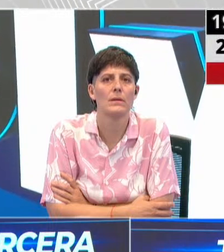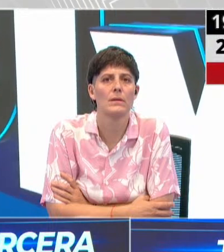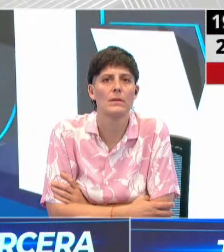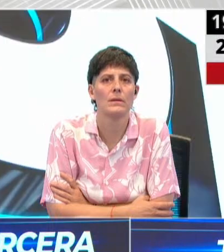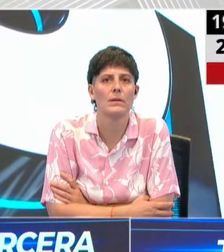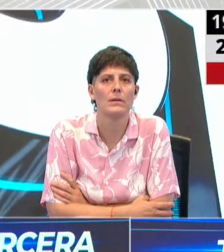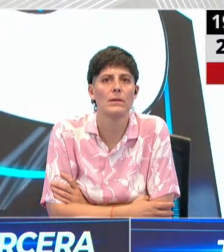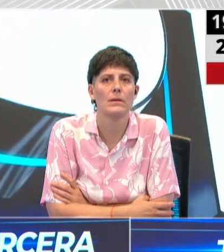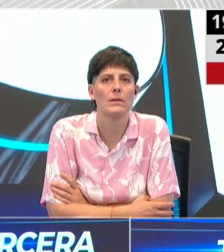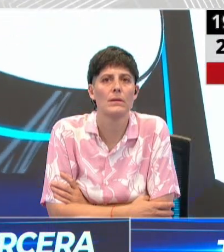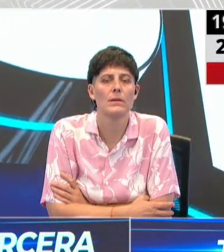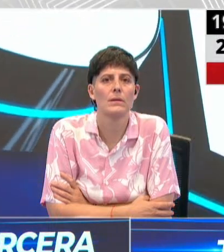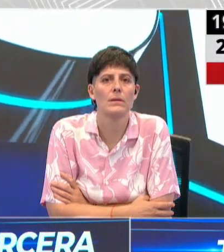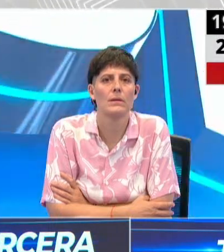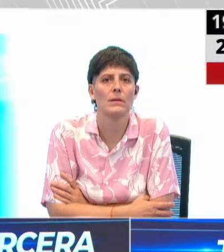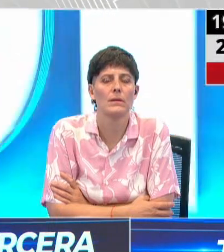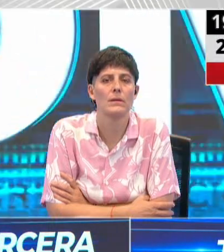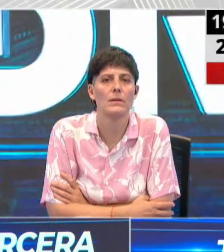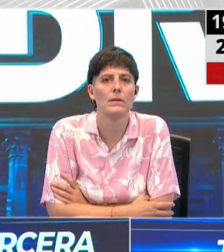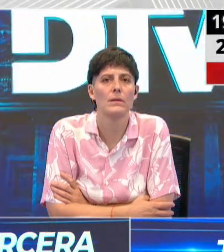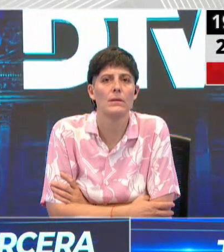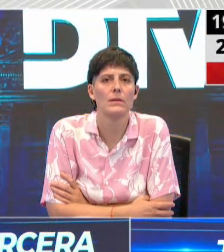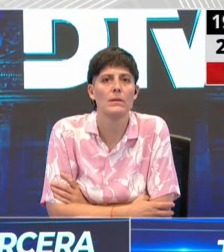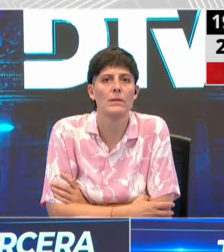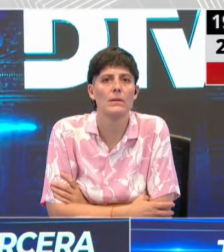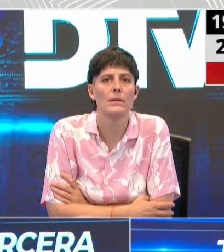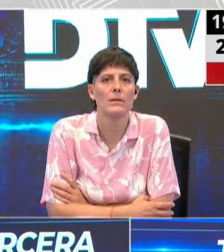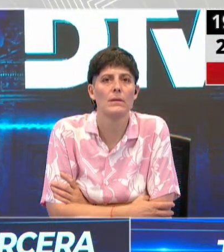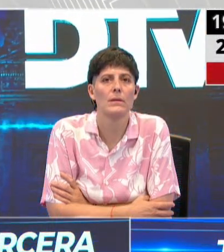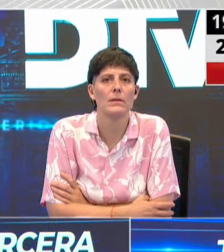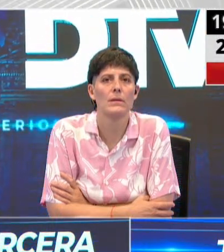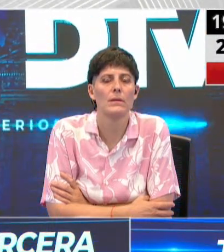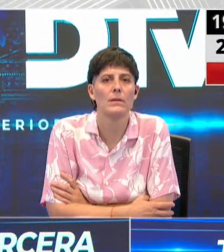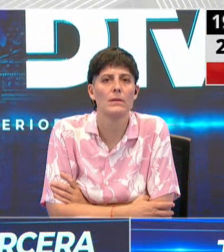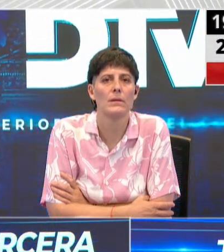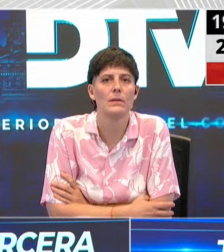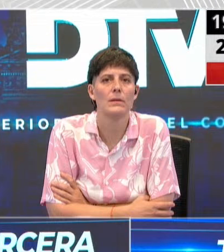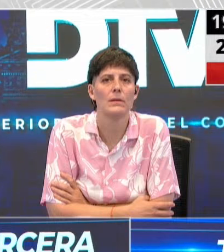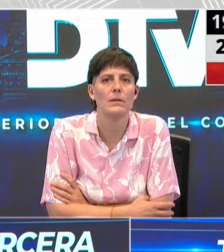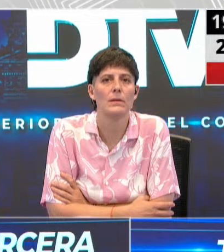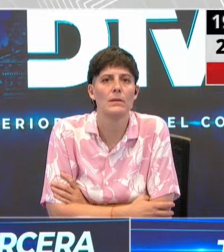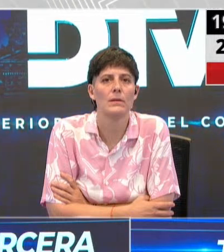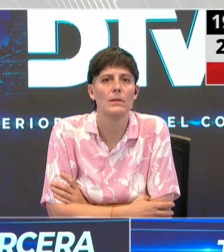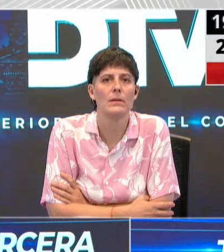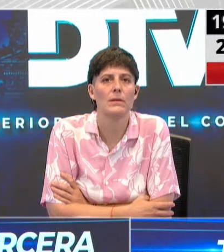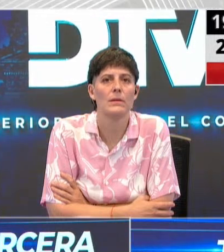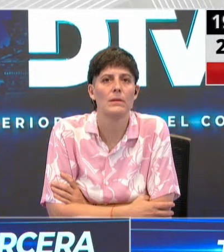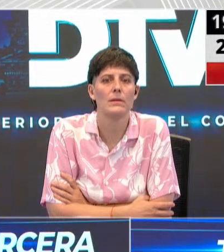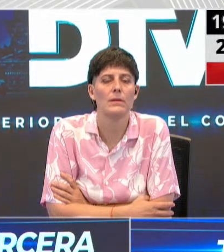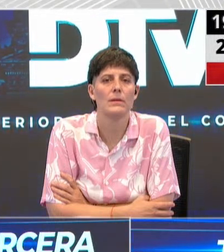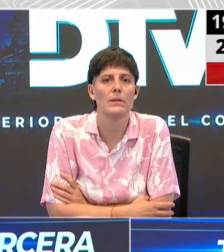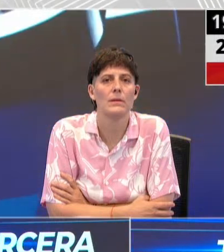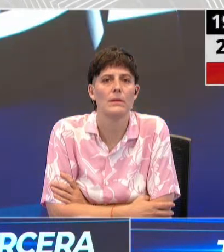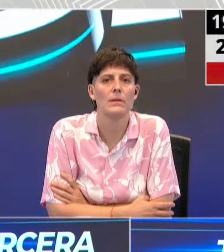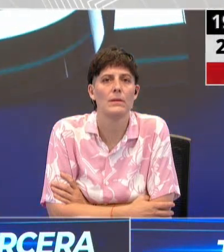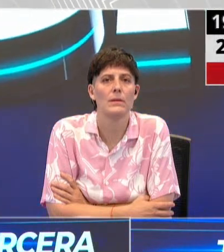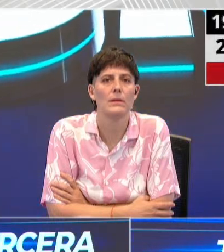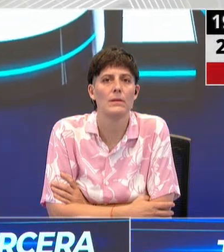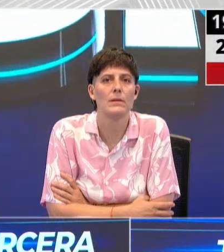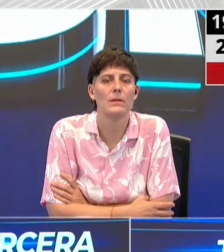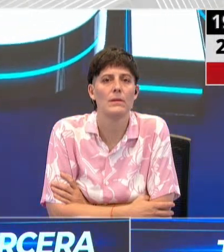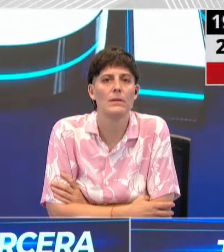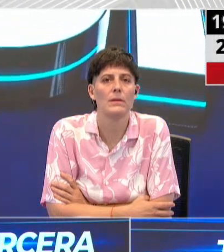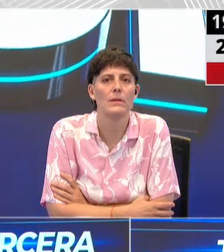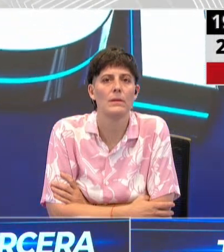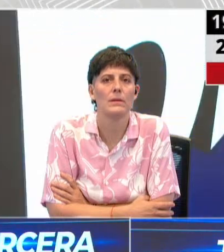tocado acompañar la pérdida de algunos dirigentes que, expuestos a esas situaciones de trasladarse de un lugar